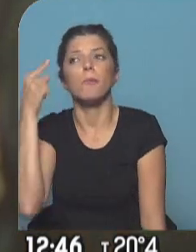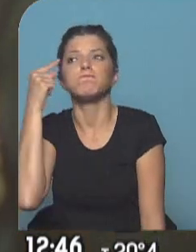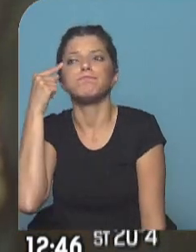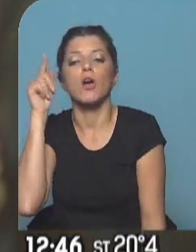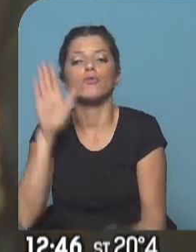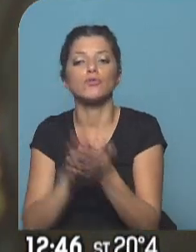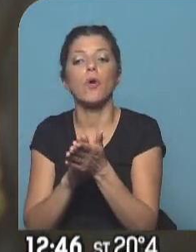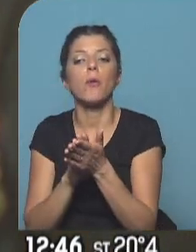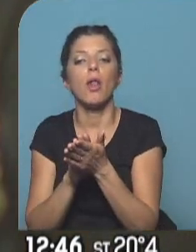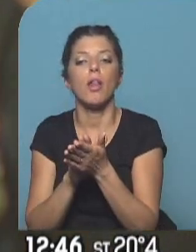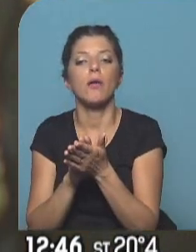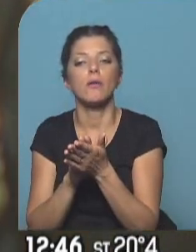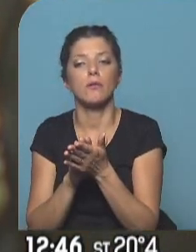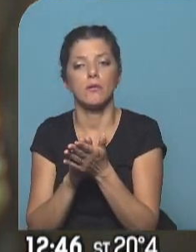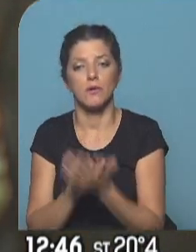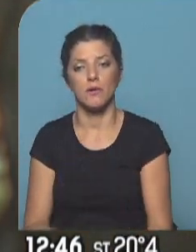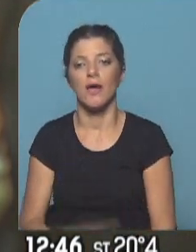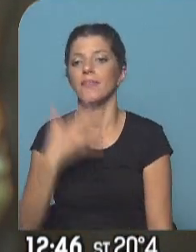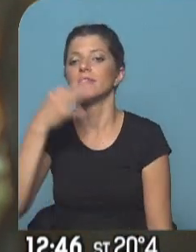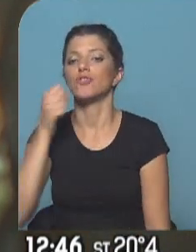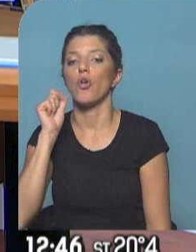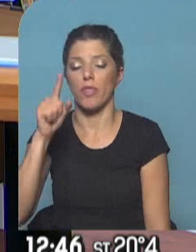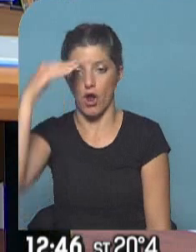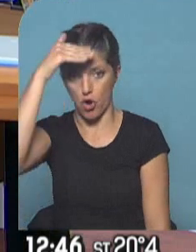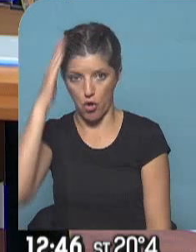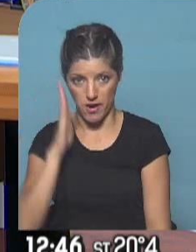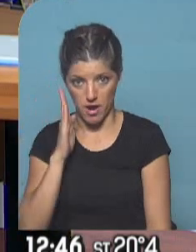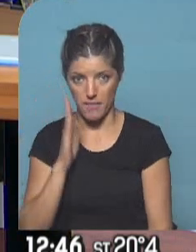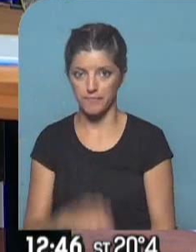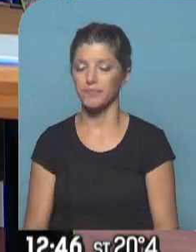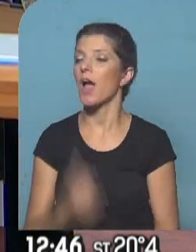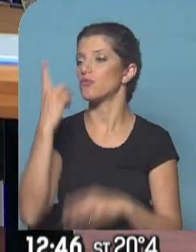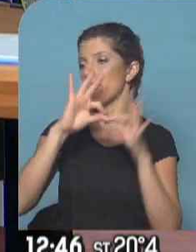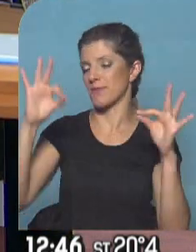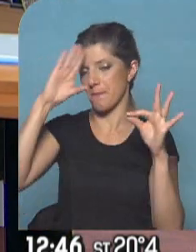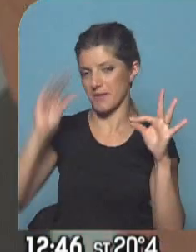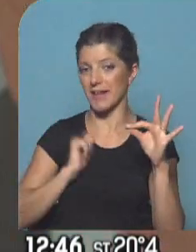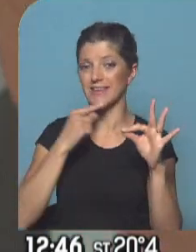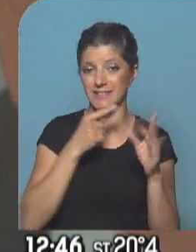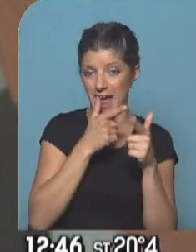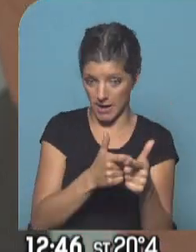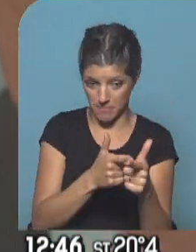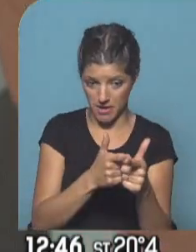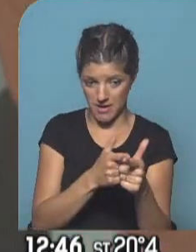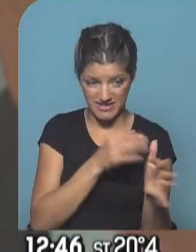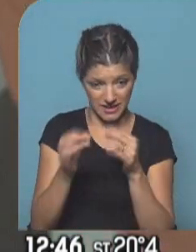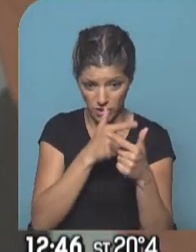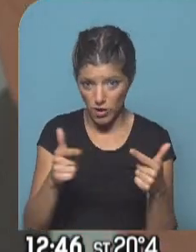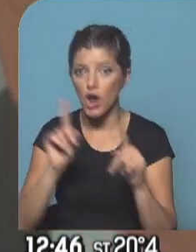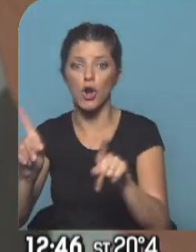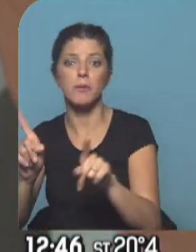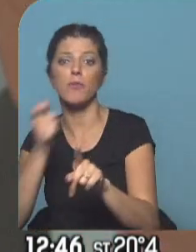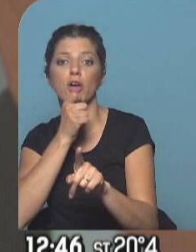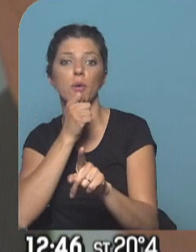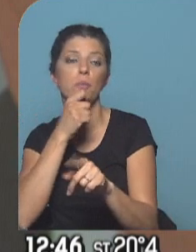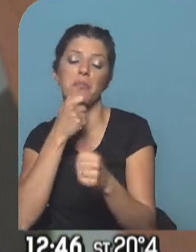las respuestas o de la posición de Corea? Bueno, hay una vieja frase militar que dice que un arma sin estrategia es lo mismo que un instrumento sin partitura, digamos. O